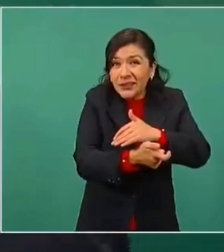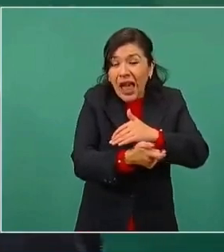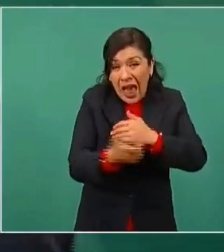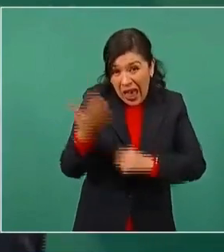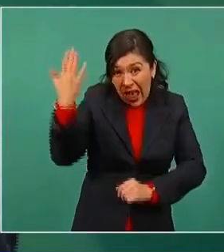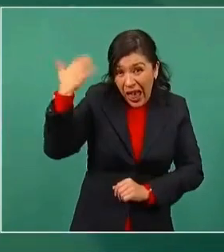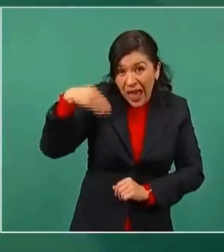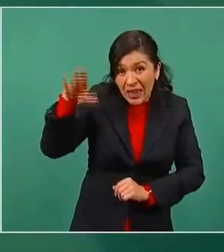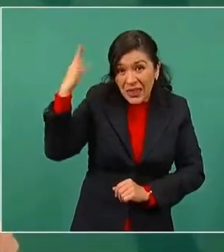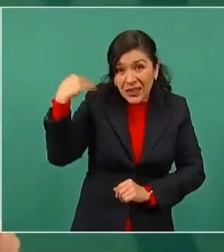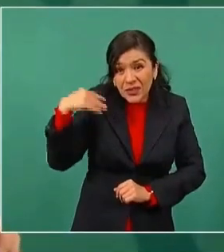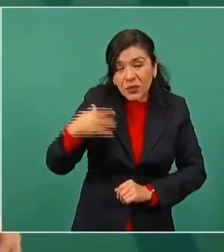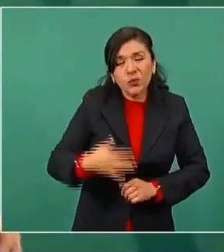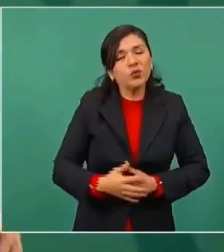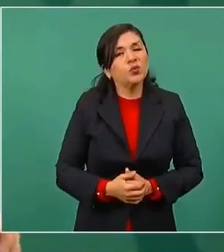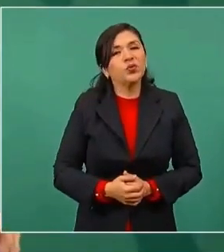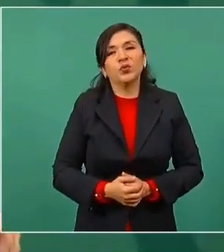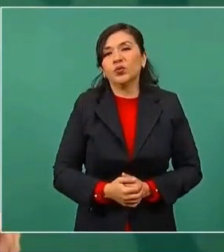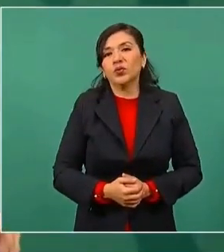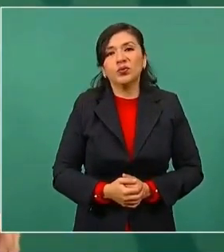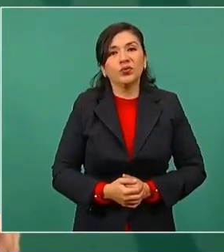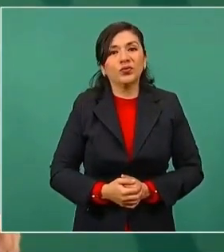estaba